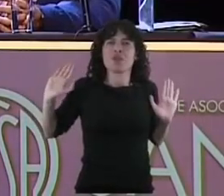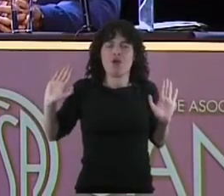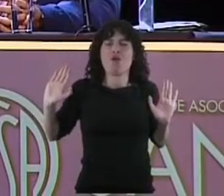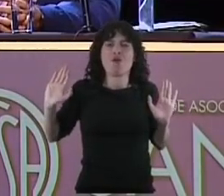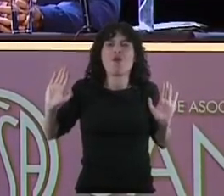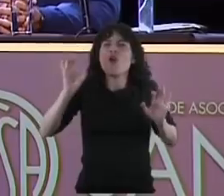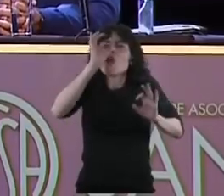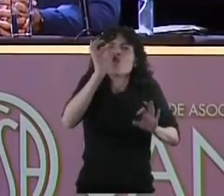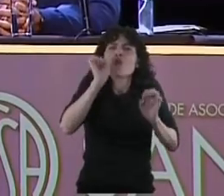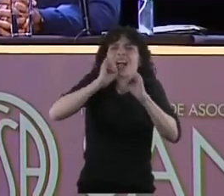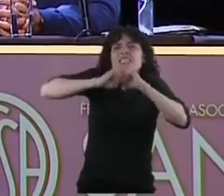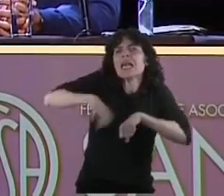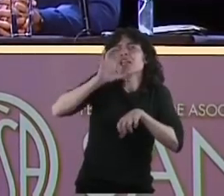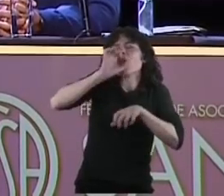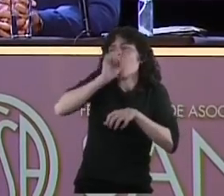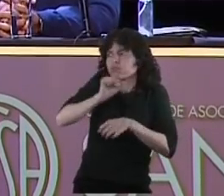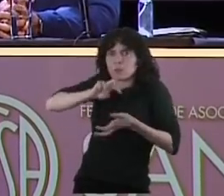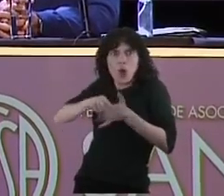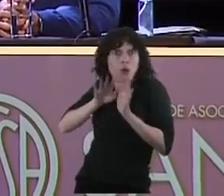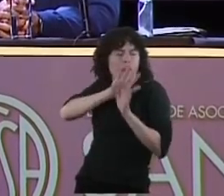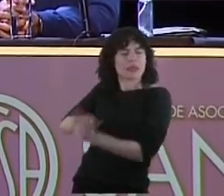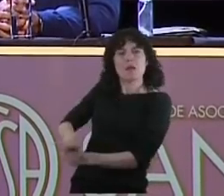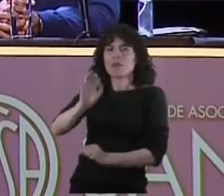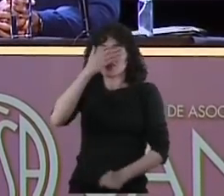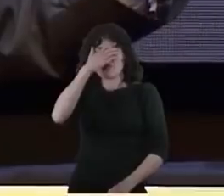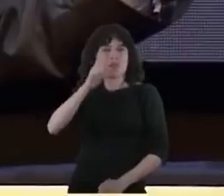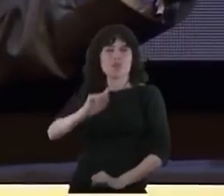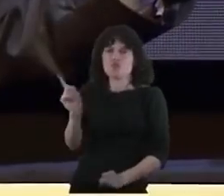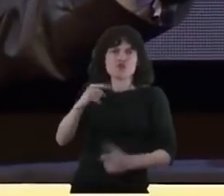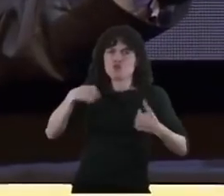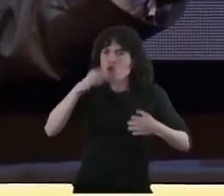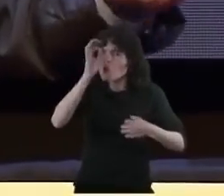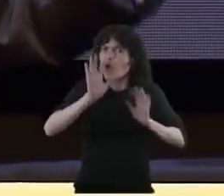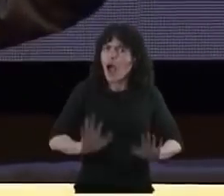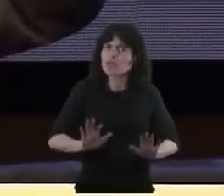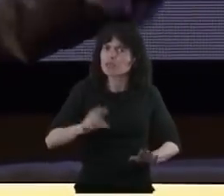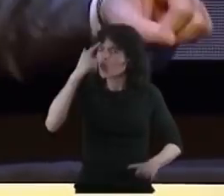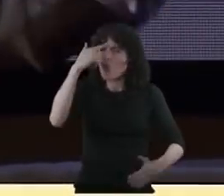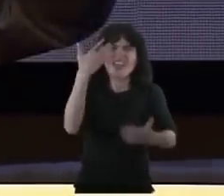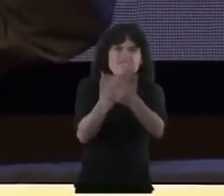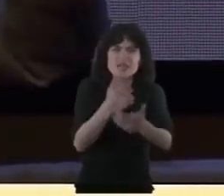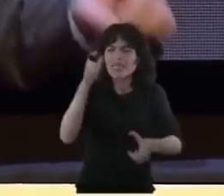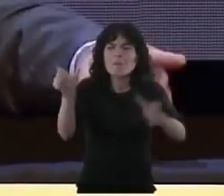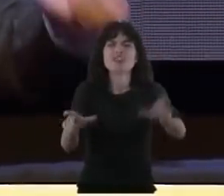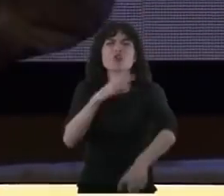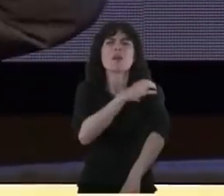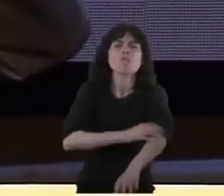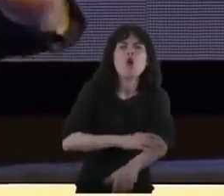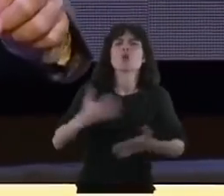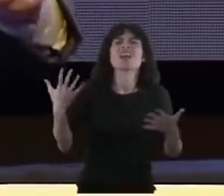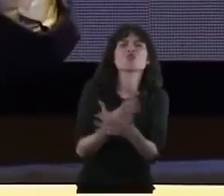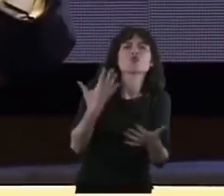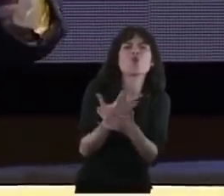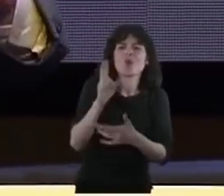Nunca oculté los problemas que tiene la Argentina. Nunca me hice el distraído. Ni frente a la pobreza, ni frente a la desigualdad, ni